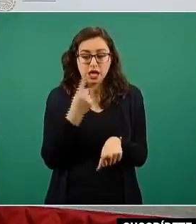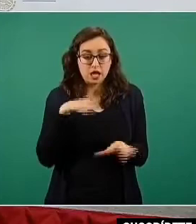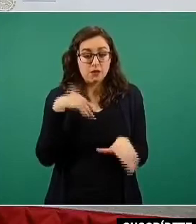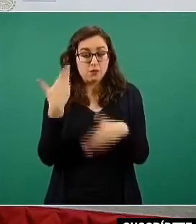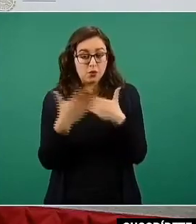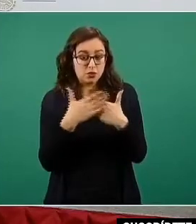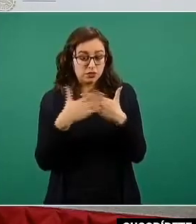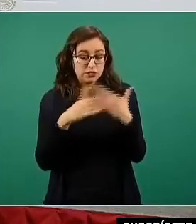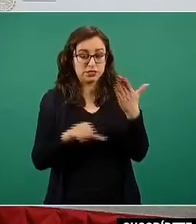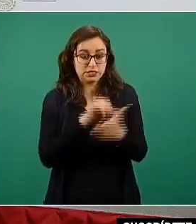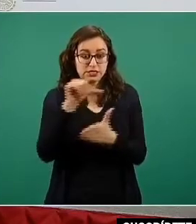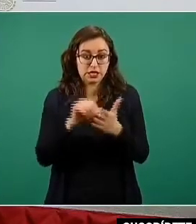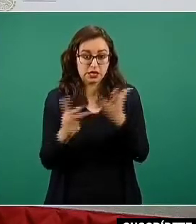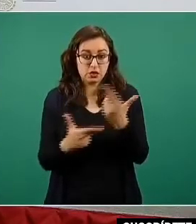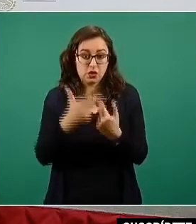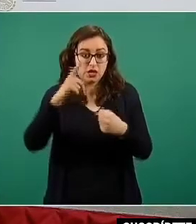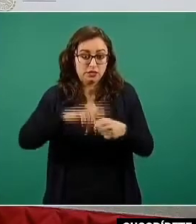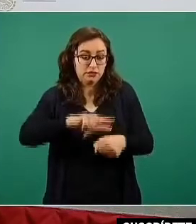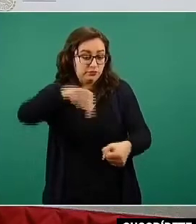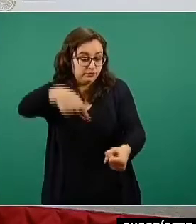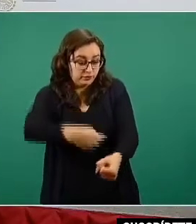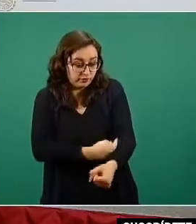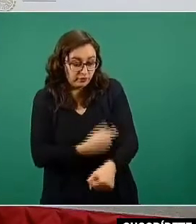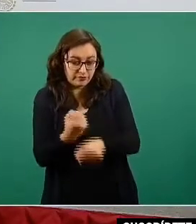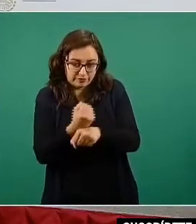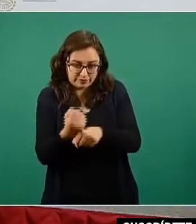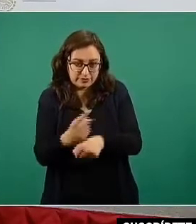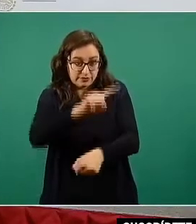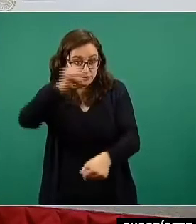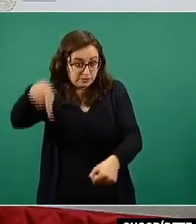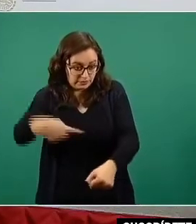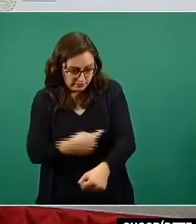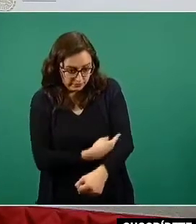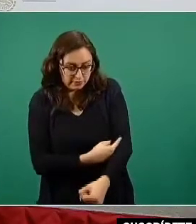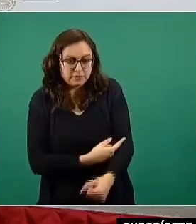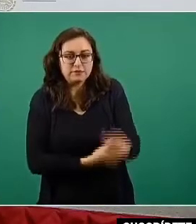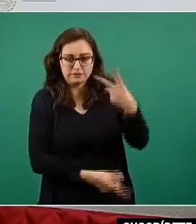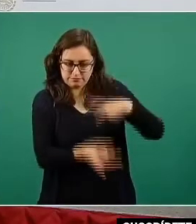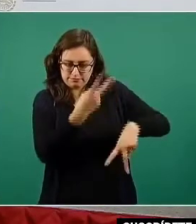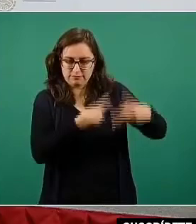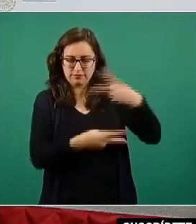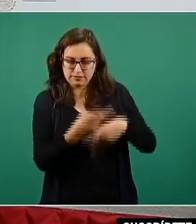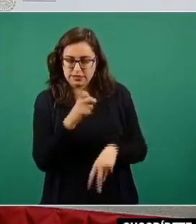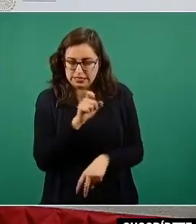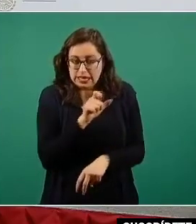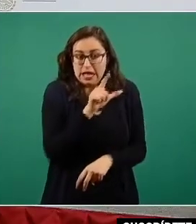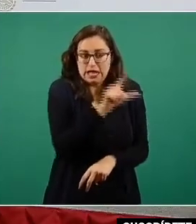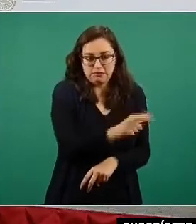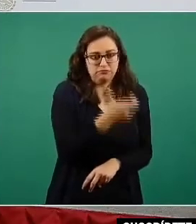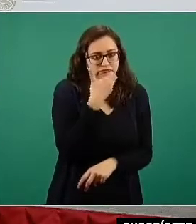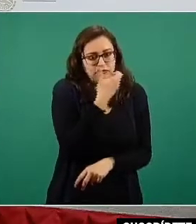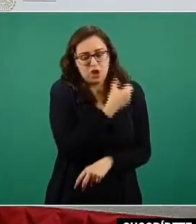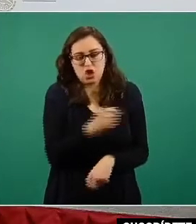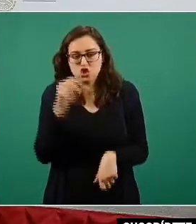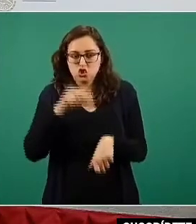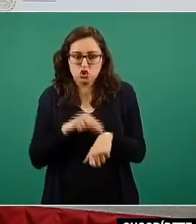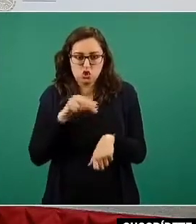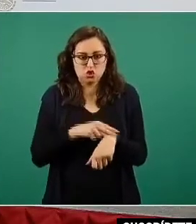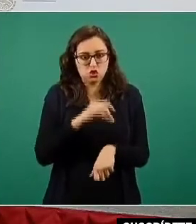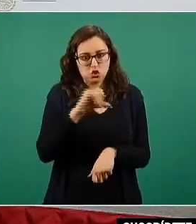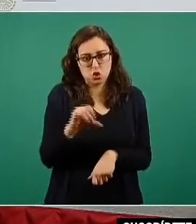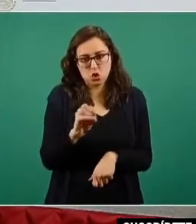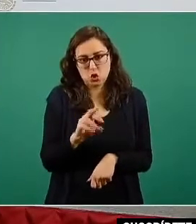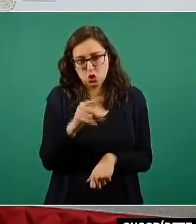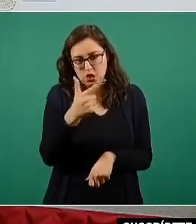Centro Nacional de Transfusión Sanguínea, el doctor Jorge Trejo Gómora, que es una persona muy competente, ha venido varias veces aquí a hablar